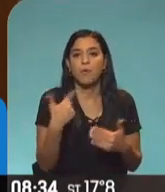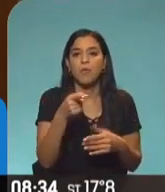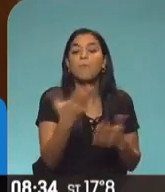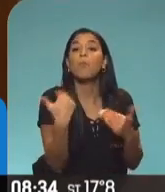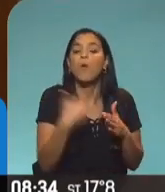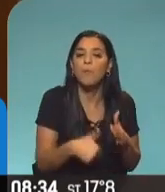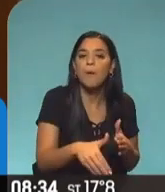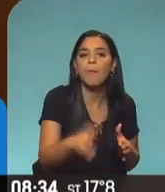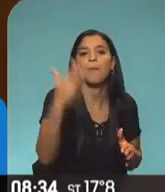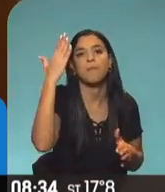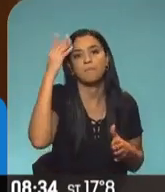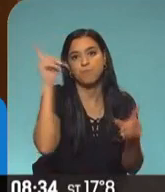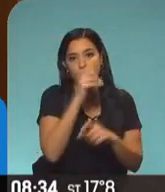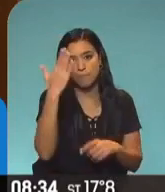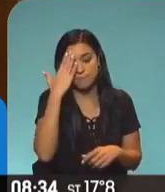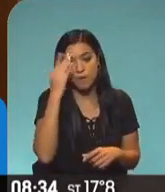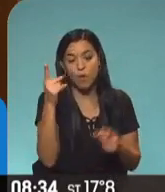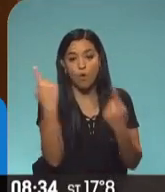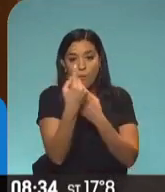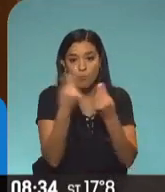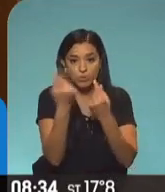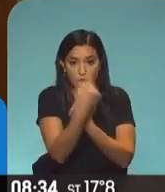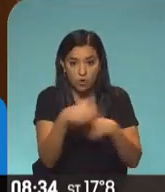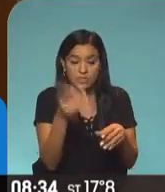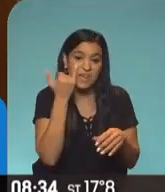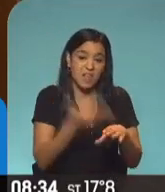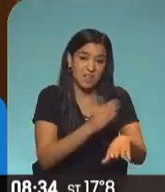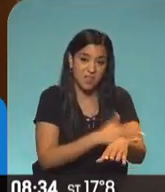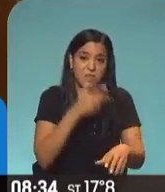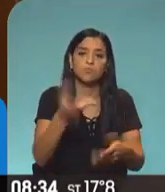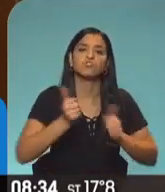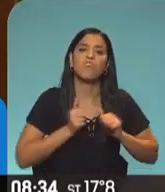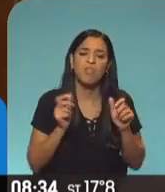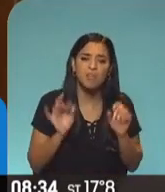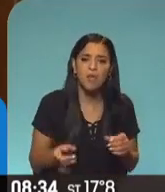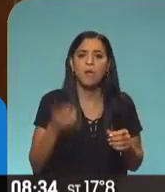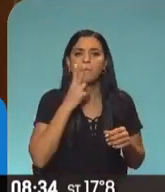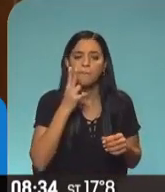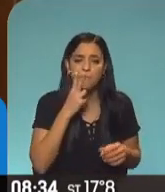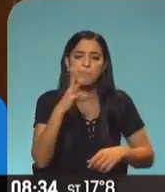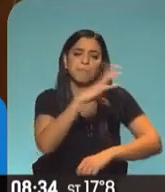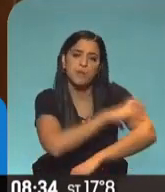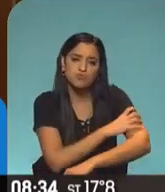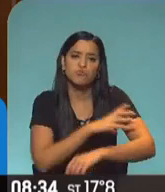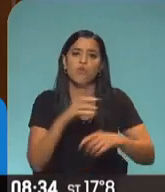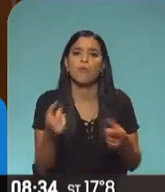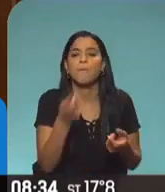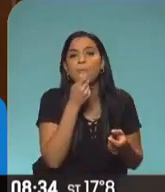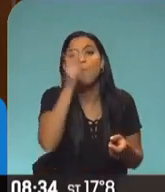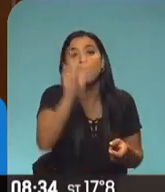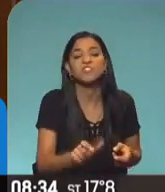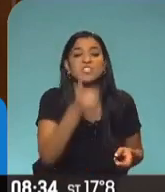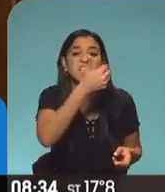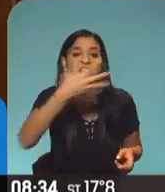puede tener trastornos cognitivos. Muchas de estas cosas son lo que ya dijimos: el sedentarismo, el trabajo, hipertensión. Una persona de